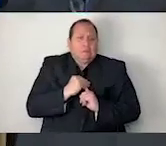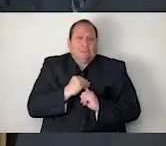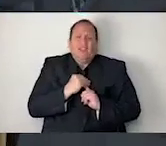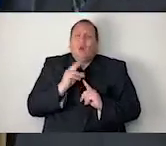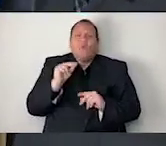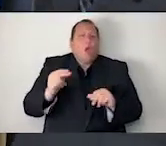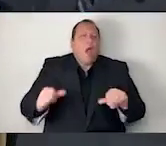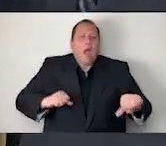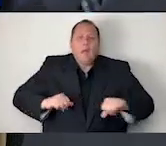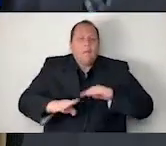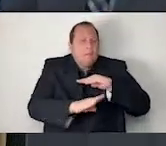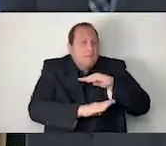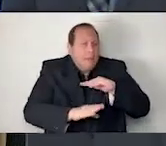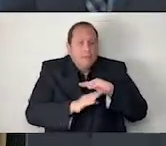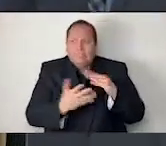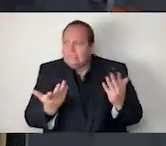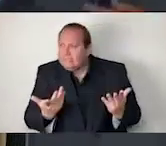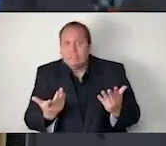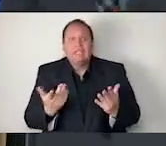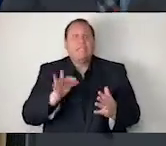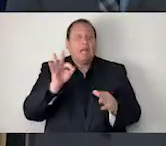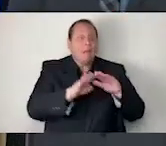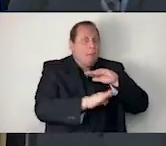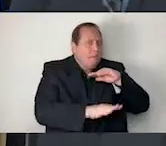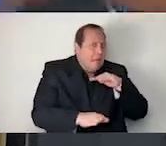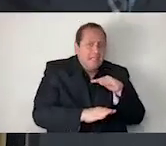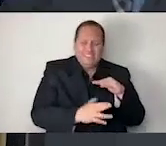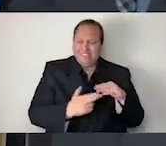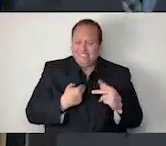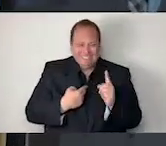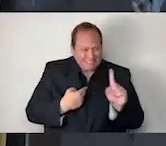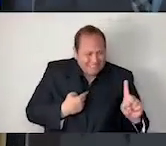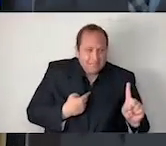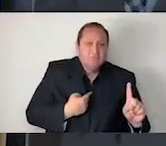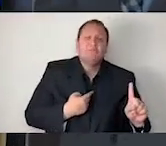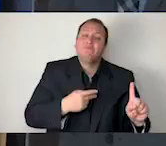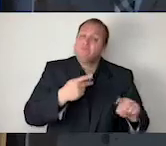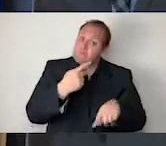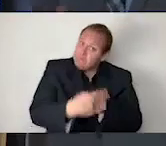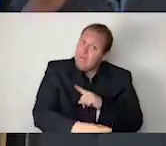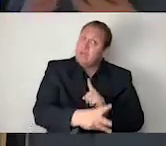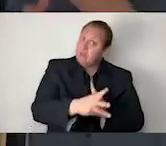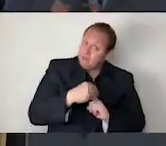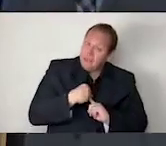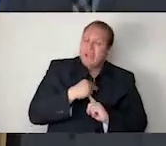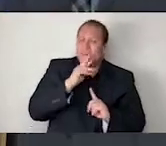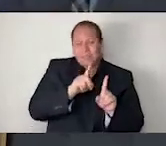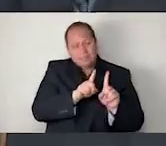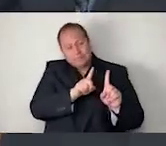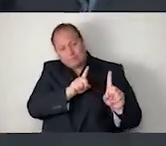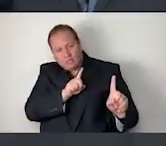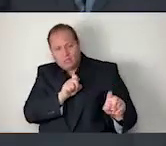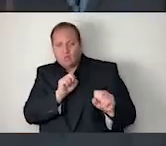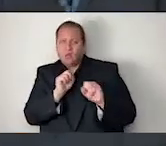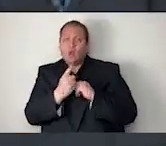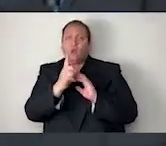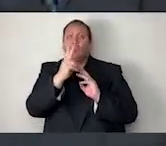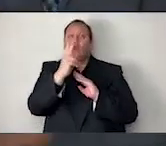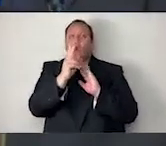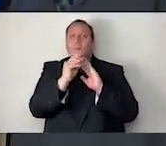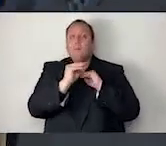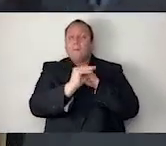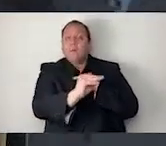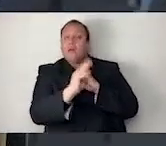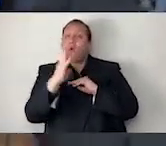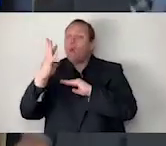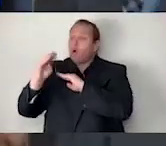infectarse entonces guarda el distanciamiento social dos metros cuatro metros en espacios públicos lávese muy bien las manos y por el amor de dios no se